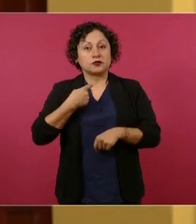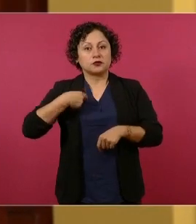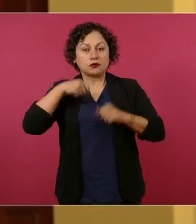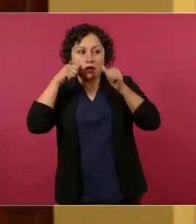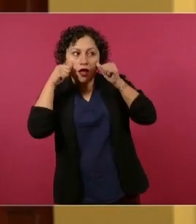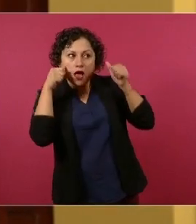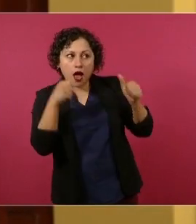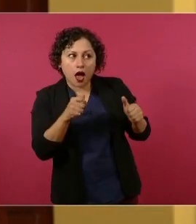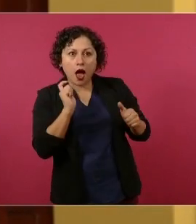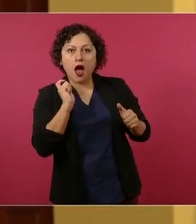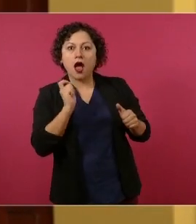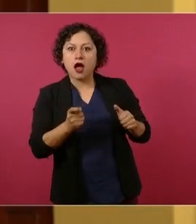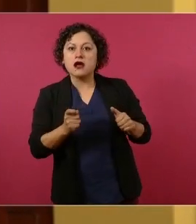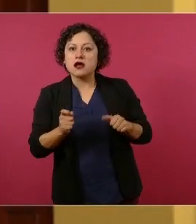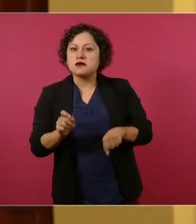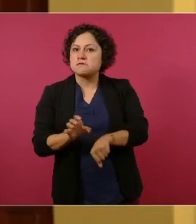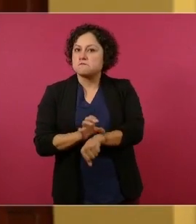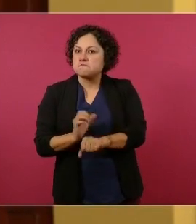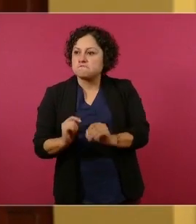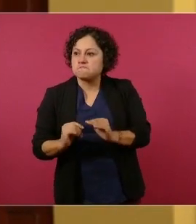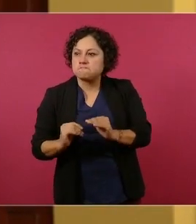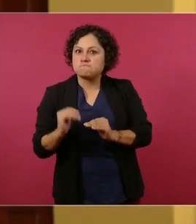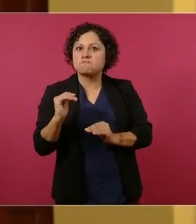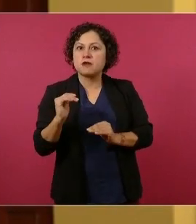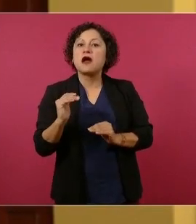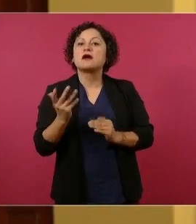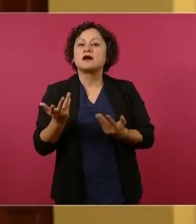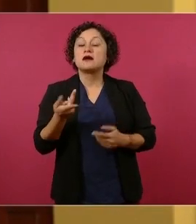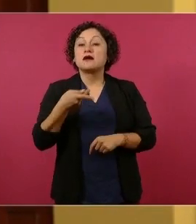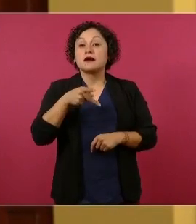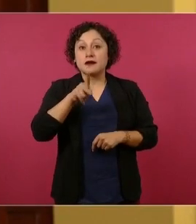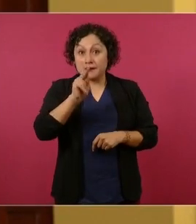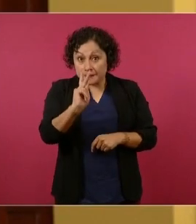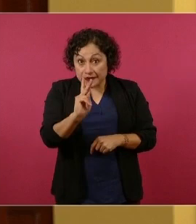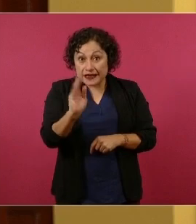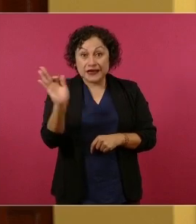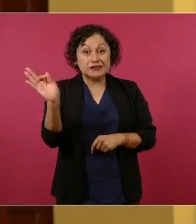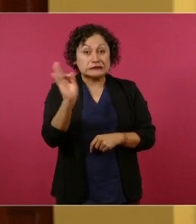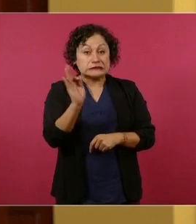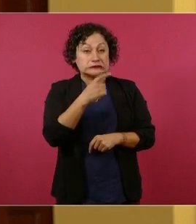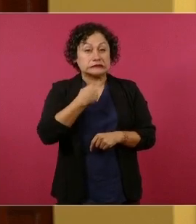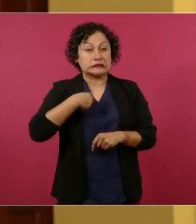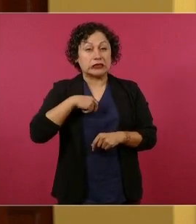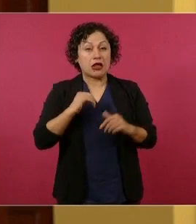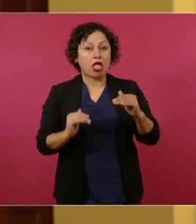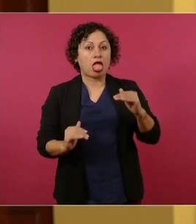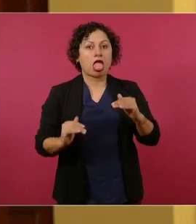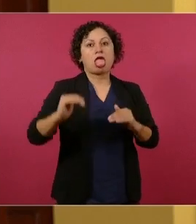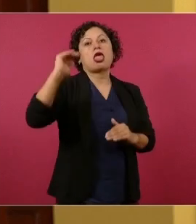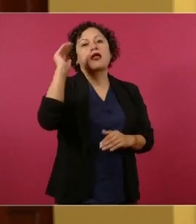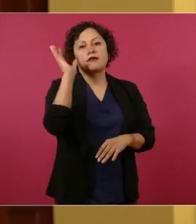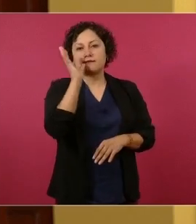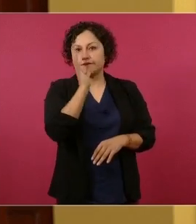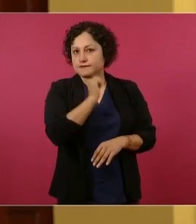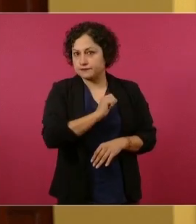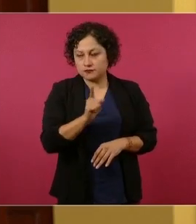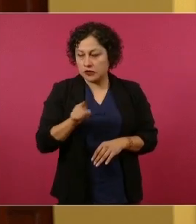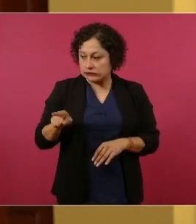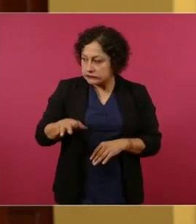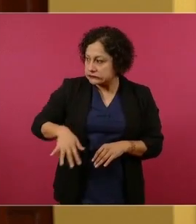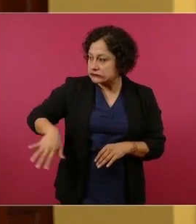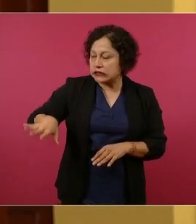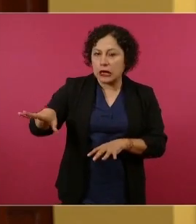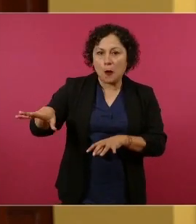subir generación, como lo habíamos comentado previamente. Sin embargo, cuando tenemos esa limitante y ya no existan más recursos para poder subir